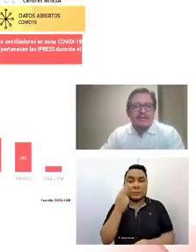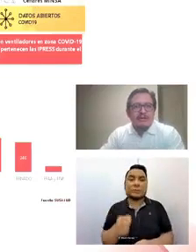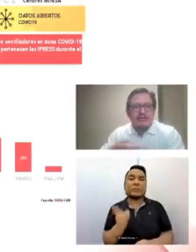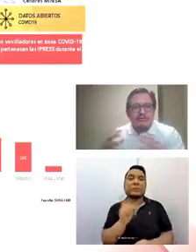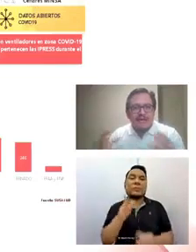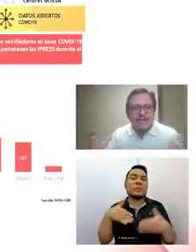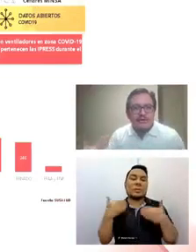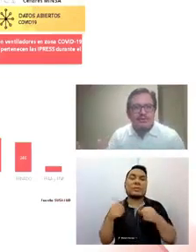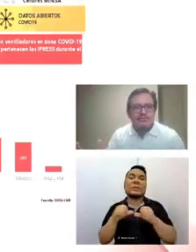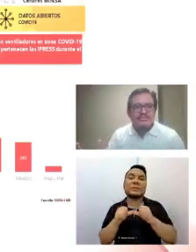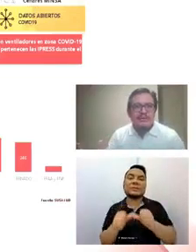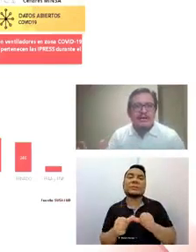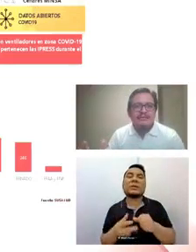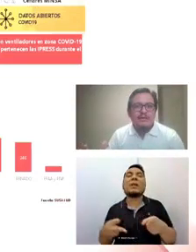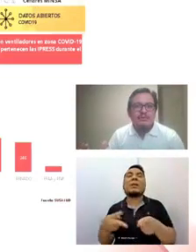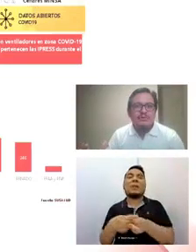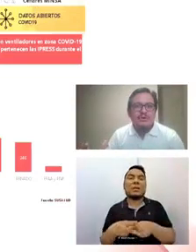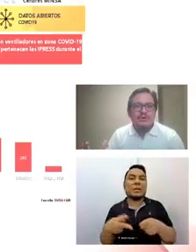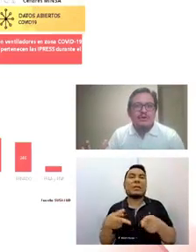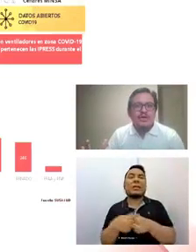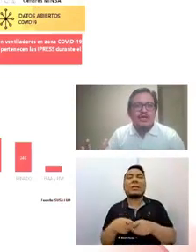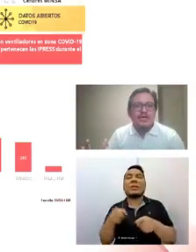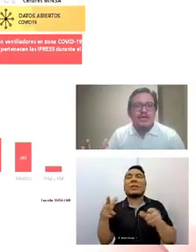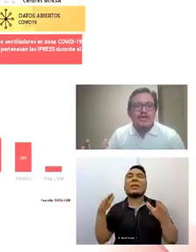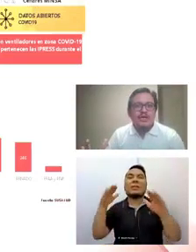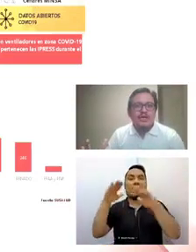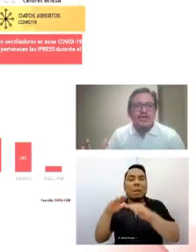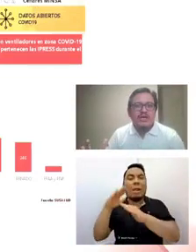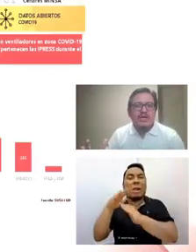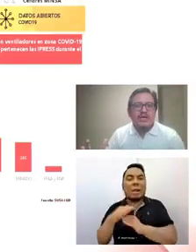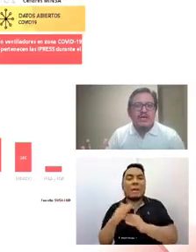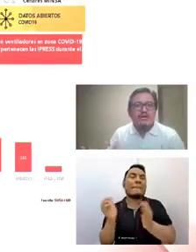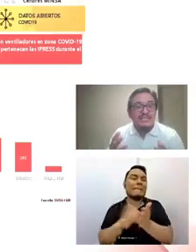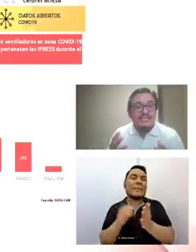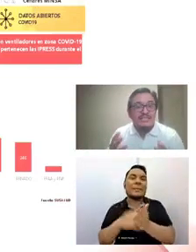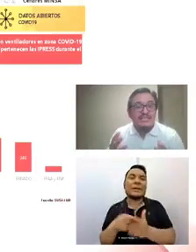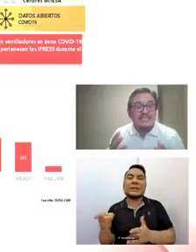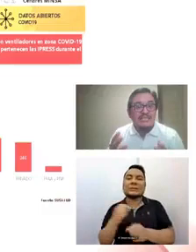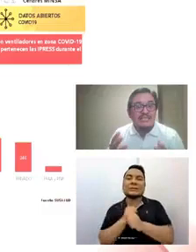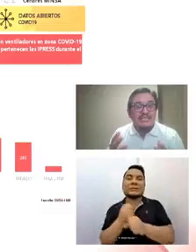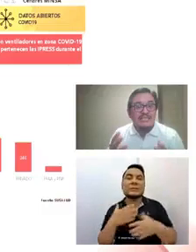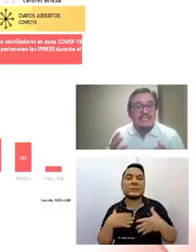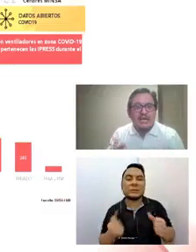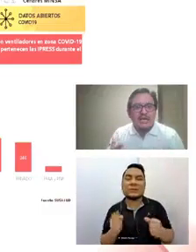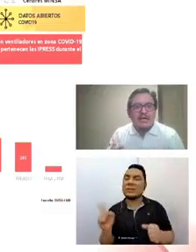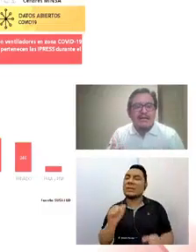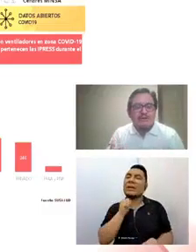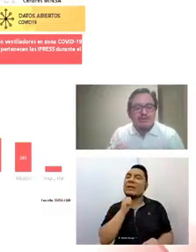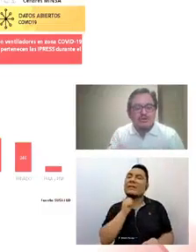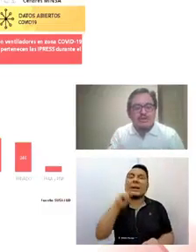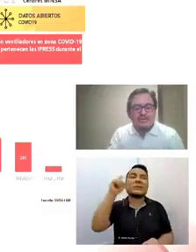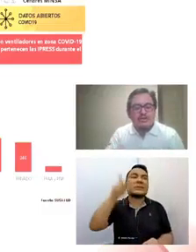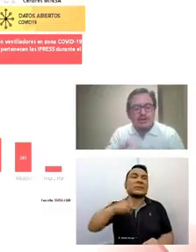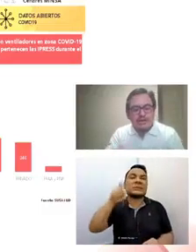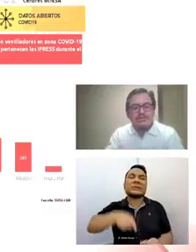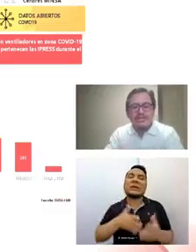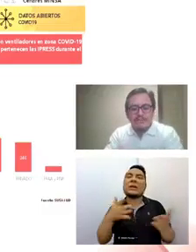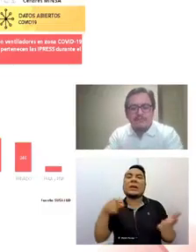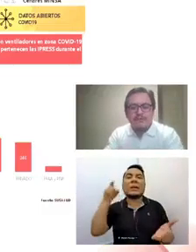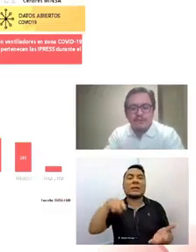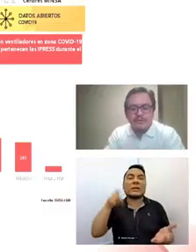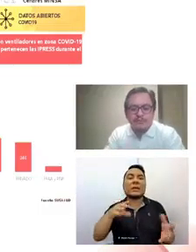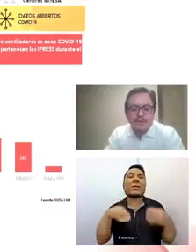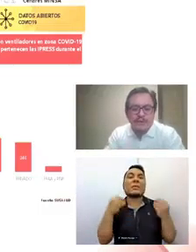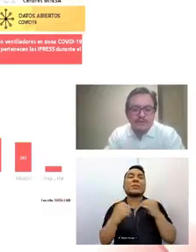seguir hipertrofiando un sistema de salud que no va a satisfacer la demanda porque